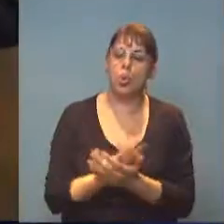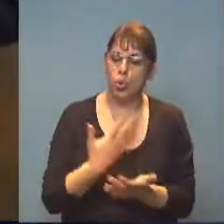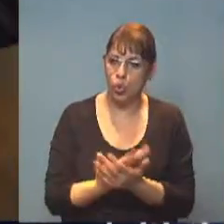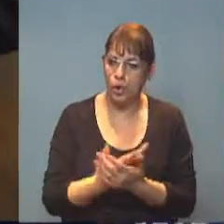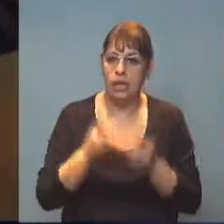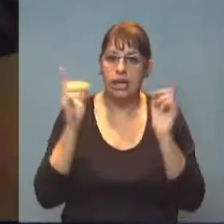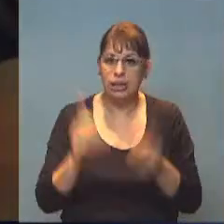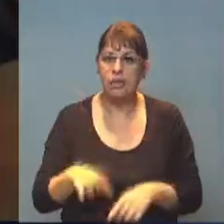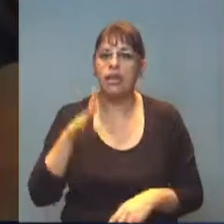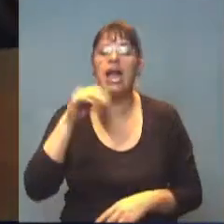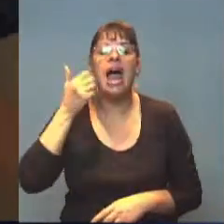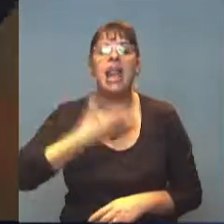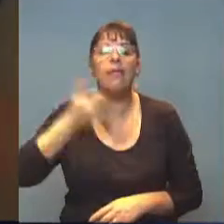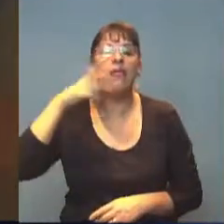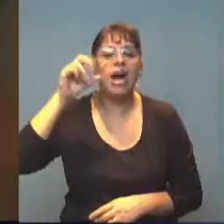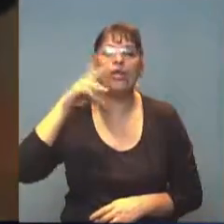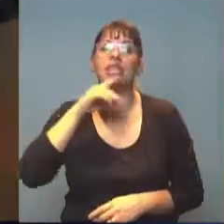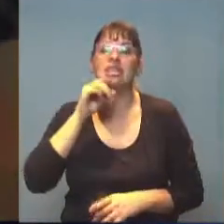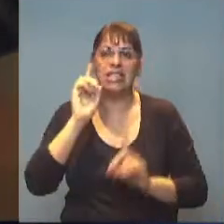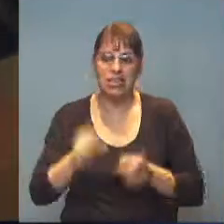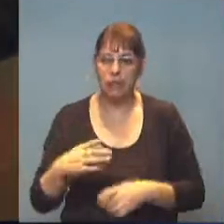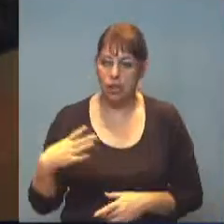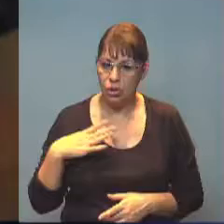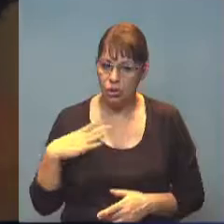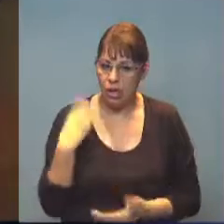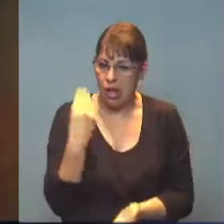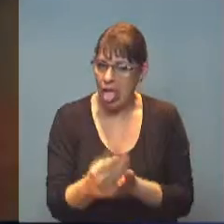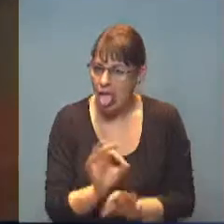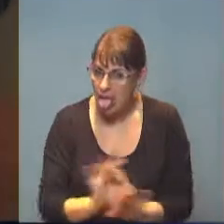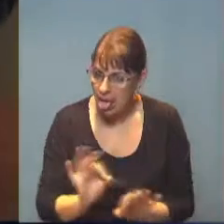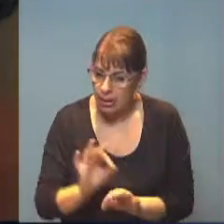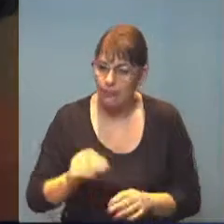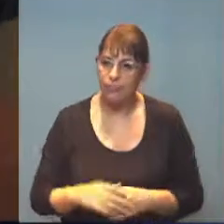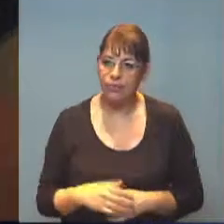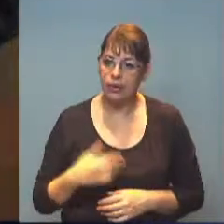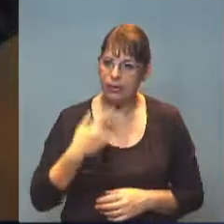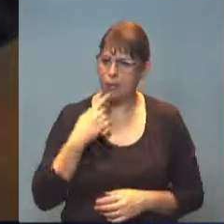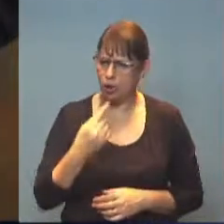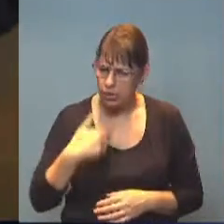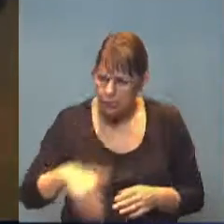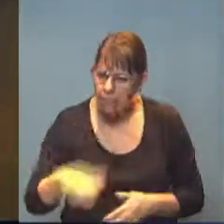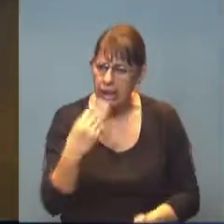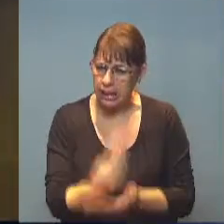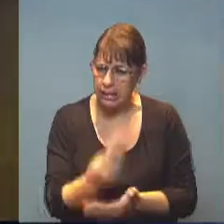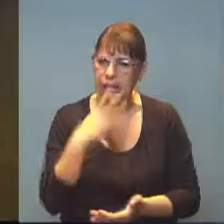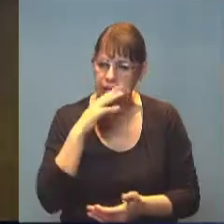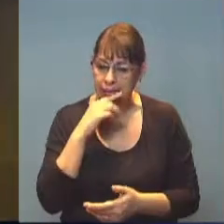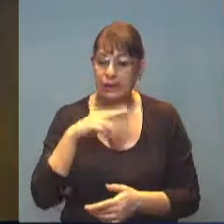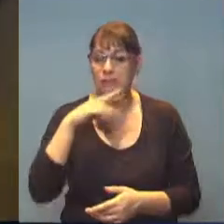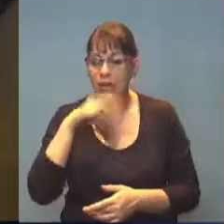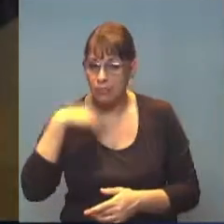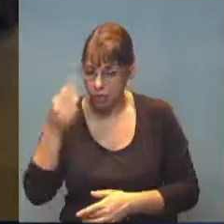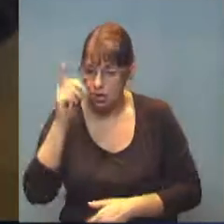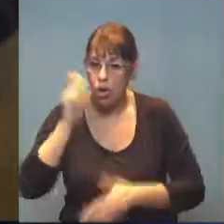debe estar sufriendo Gustavo Alfaro, ¿no? Que es el técnico que todavía no asumió que lo va a hacer. Esa es la pregunta. ¿Lo va a hacer? El viernes estaría firmando